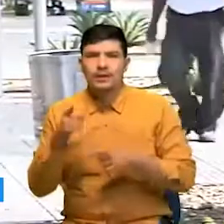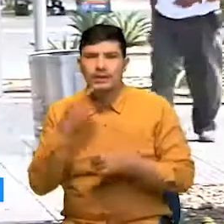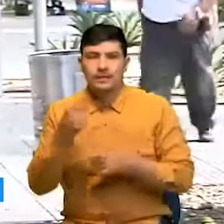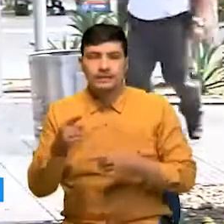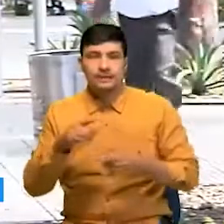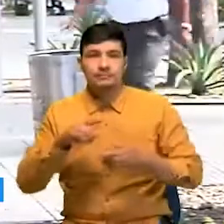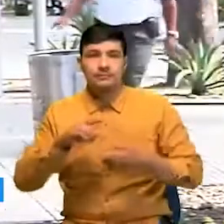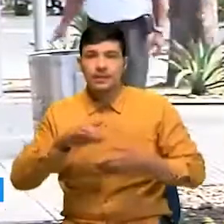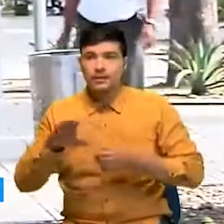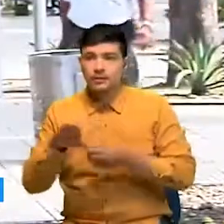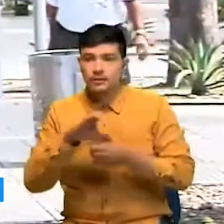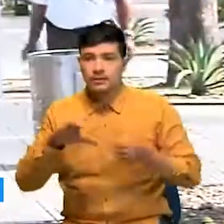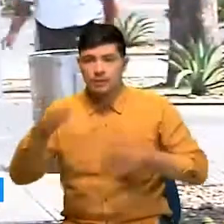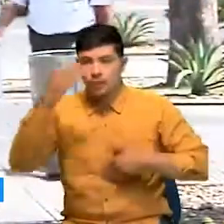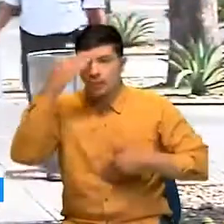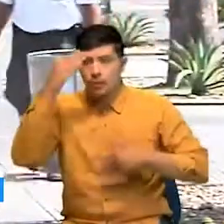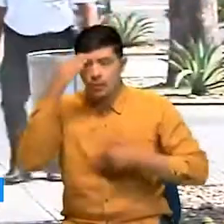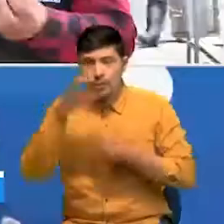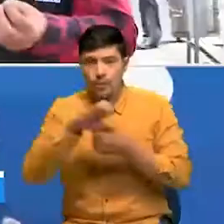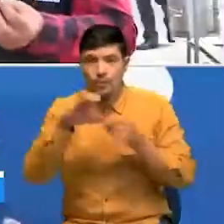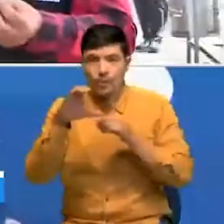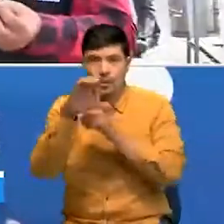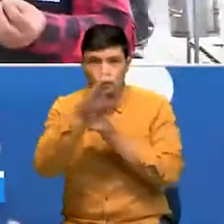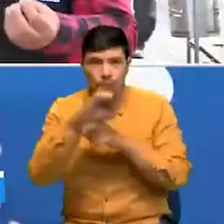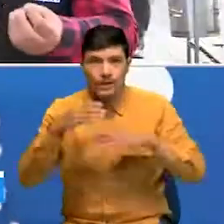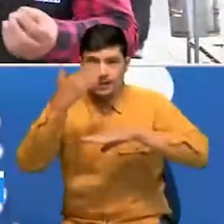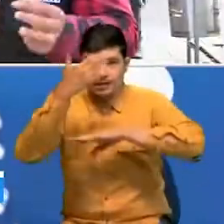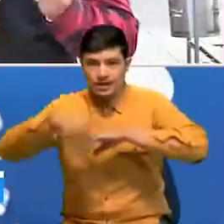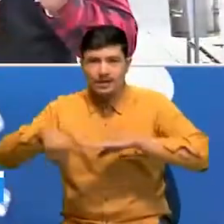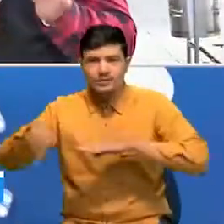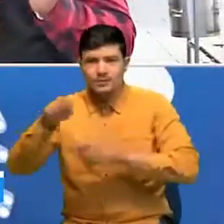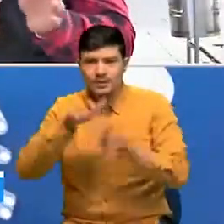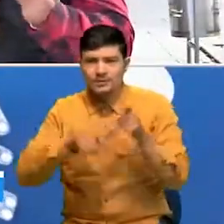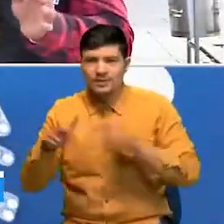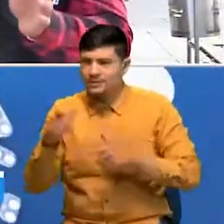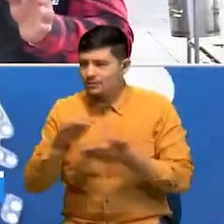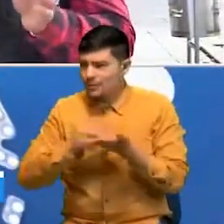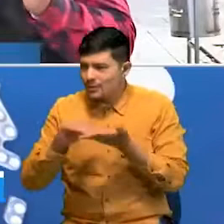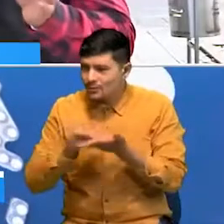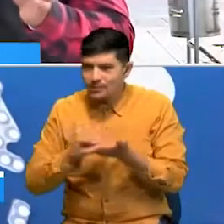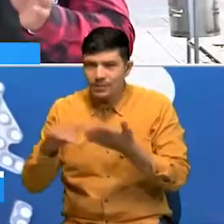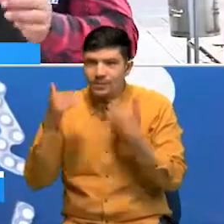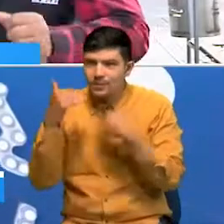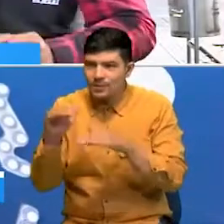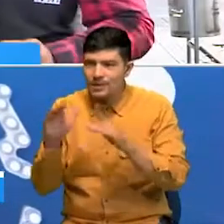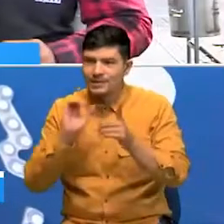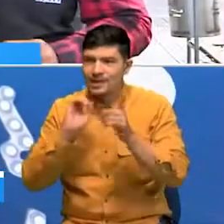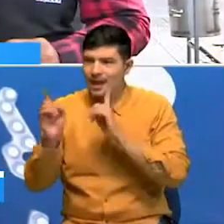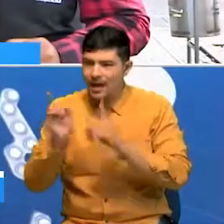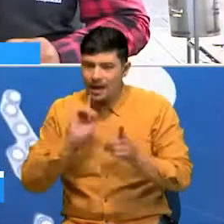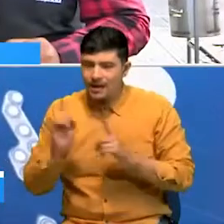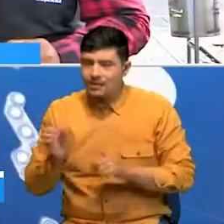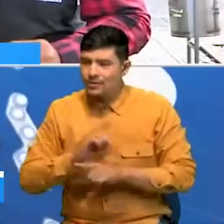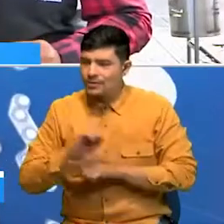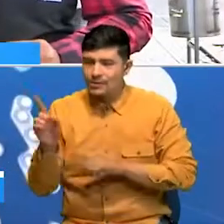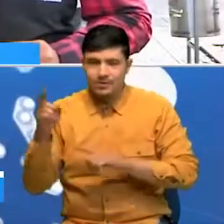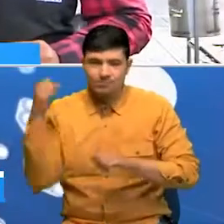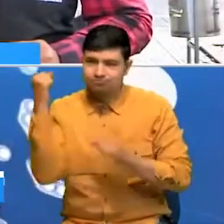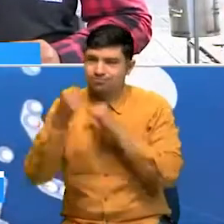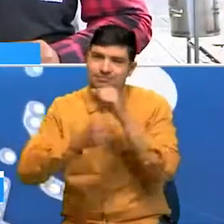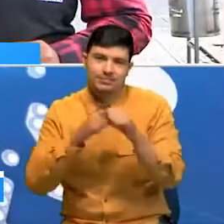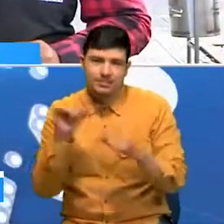para que los ciudadanos sean más tolerantes y poder resolver los conflictos por más mínimos que sean y no tener que ir a las manos